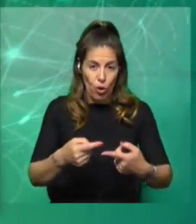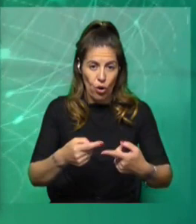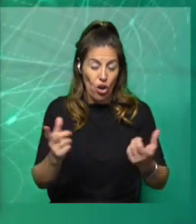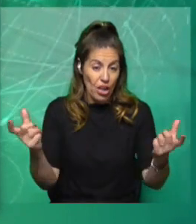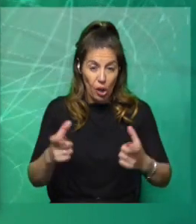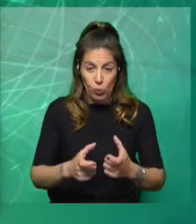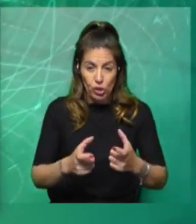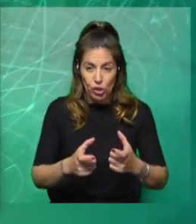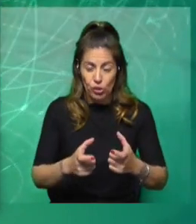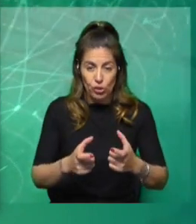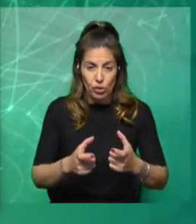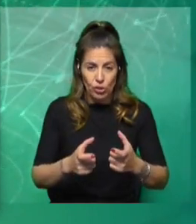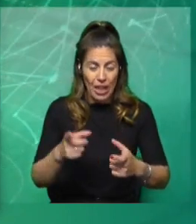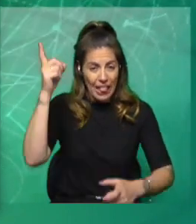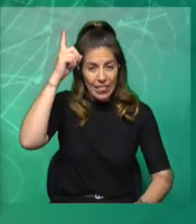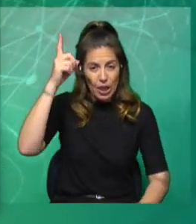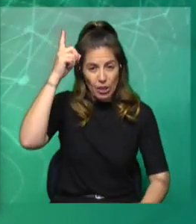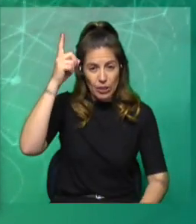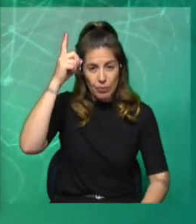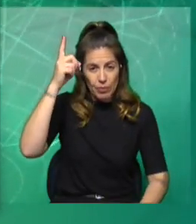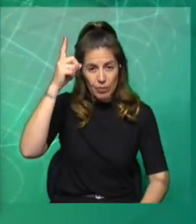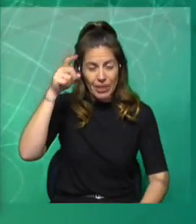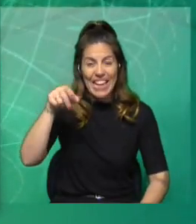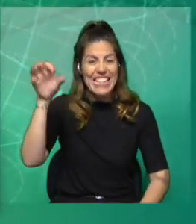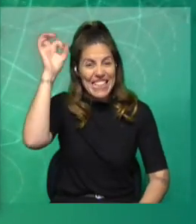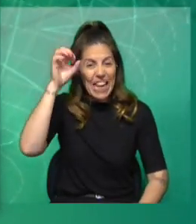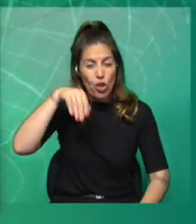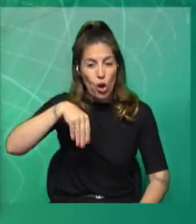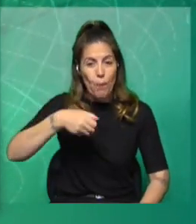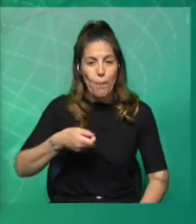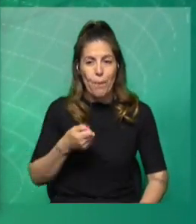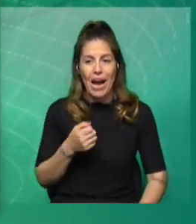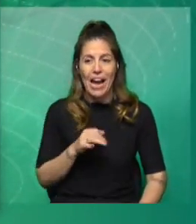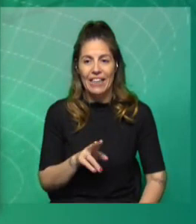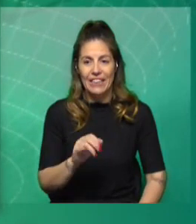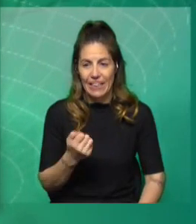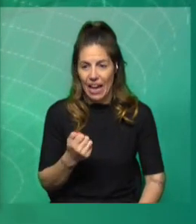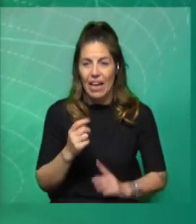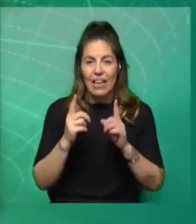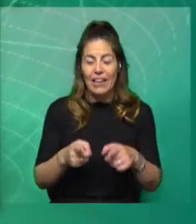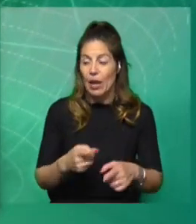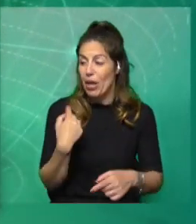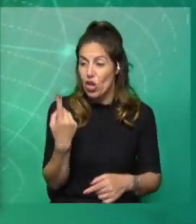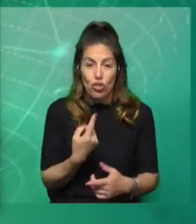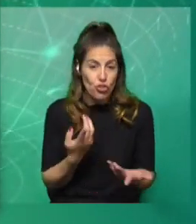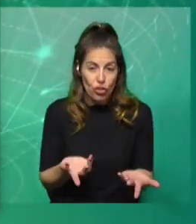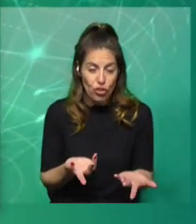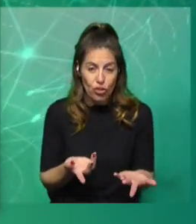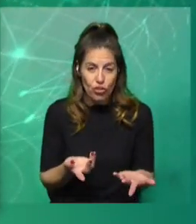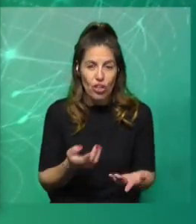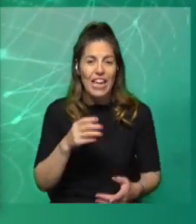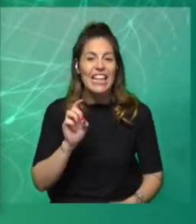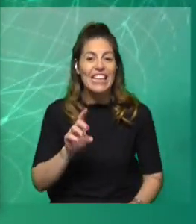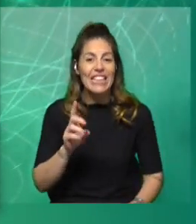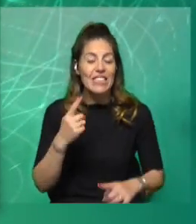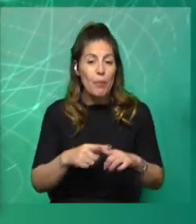de la reunión fue el diputado, el senador Maía, que también, ¿no? Nosotros tuvimos 15